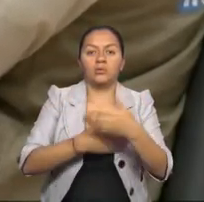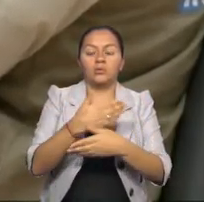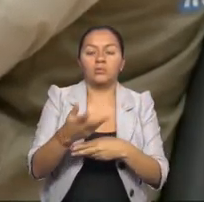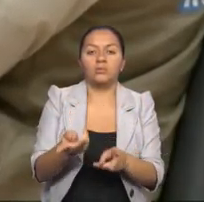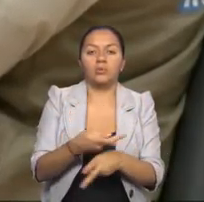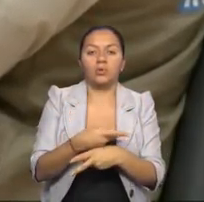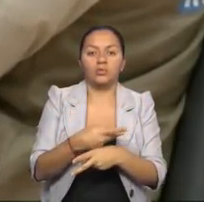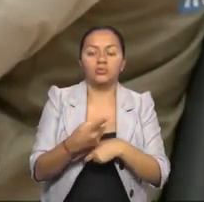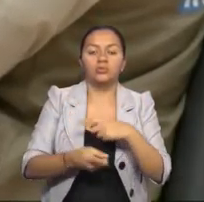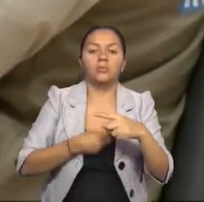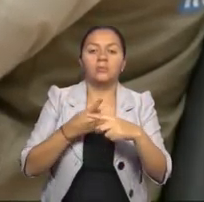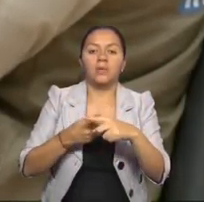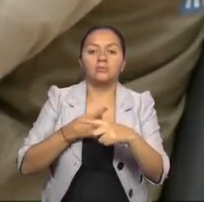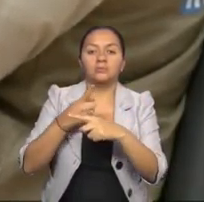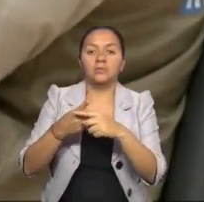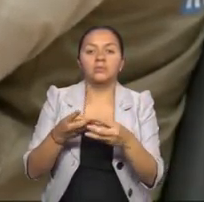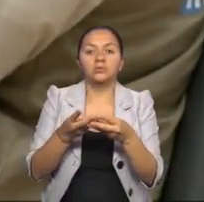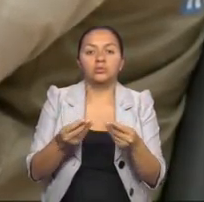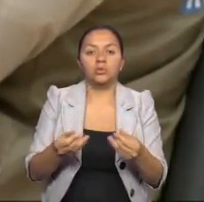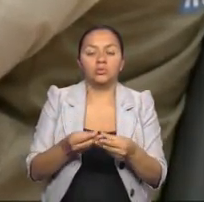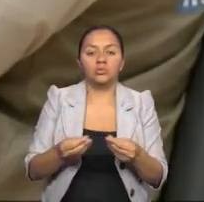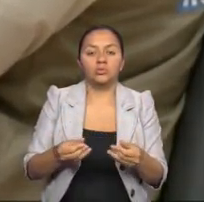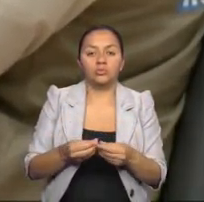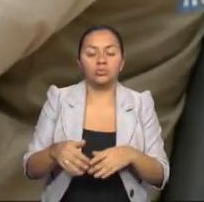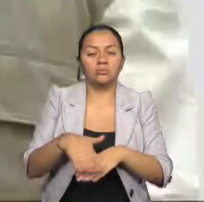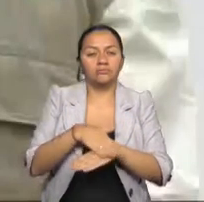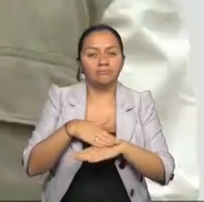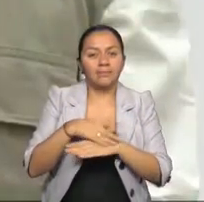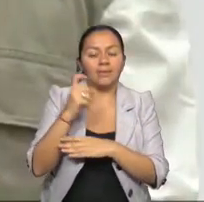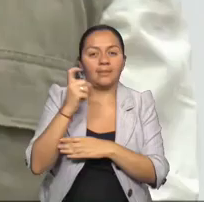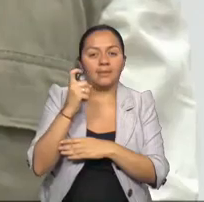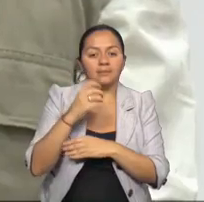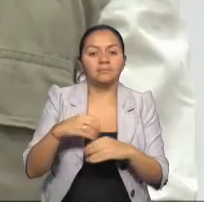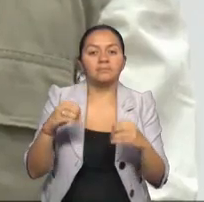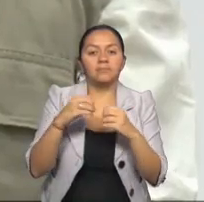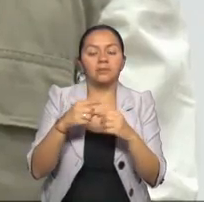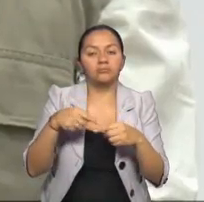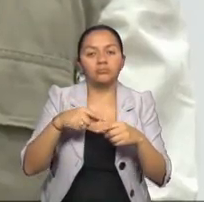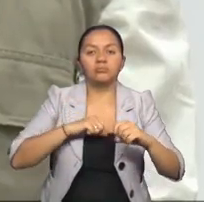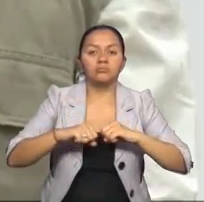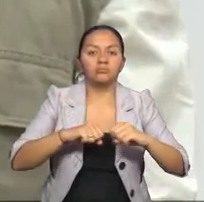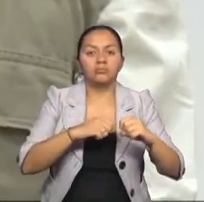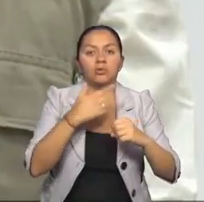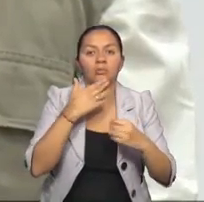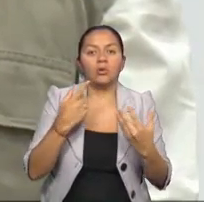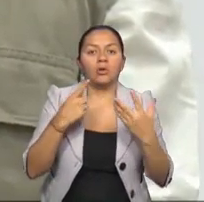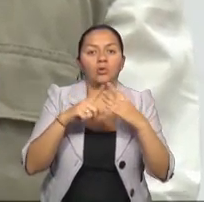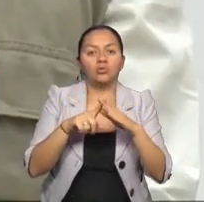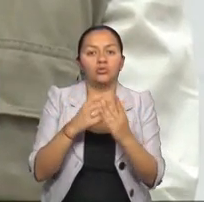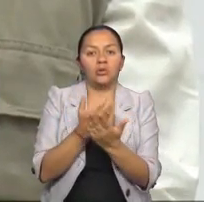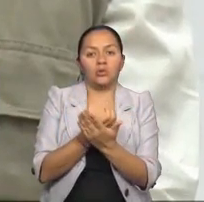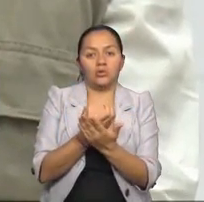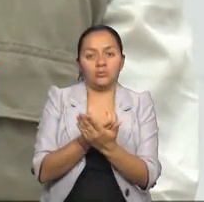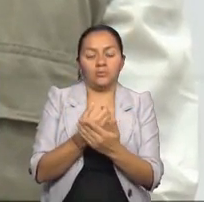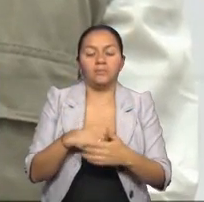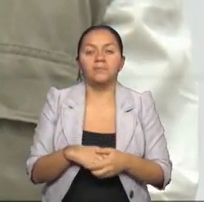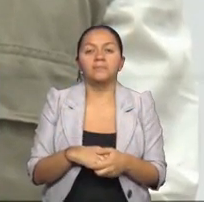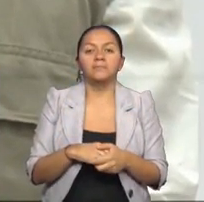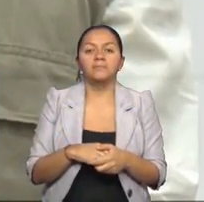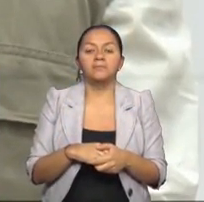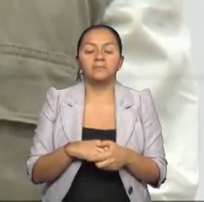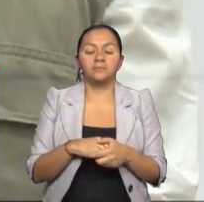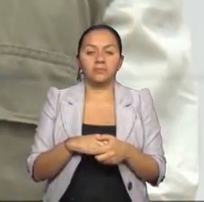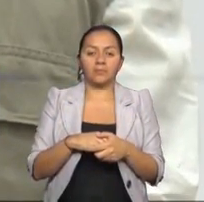se trata por ejemplo de resolver necesidades básicas que pueden tramitarse a través de la inclusión socioeconómica no